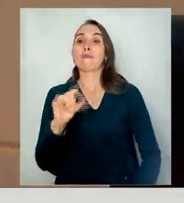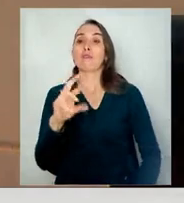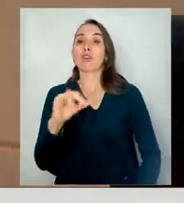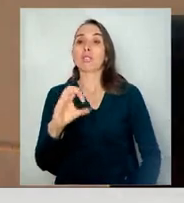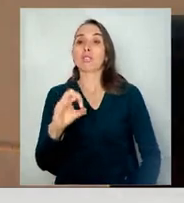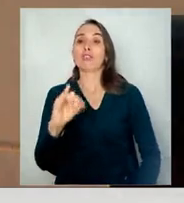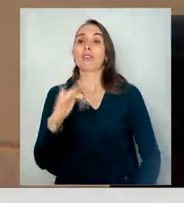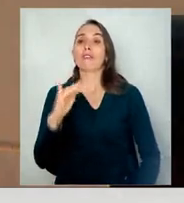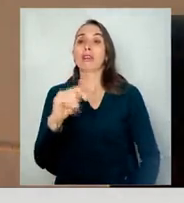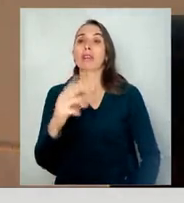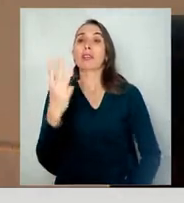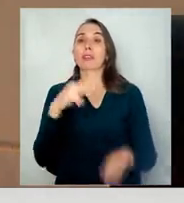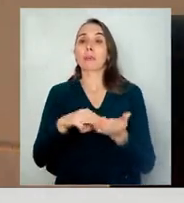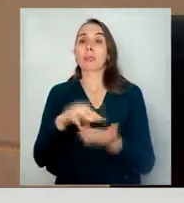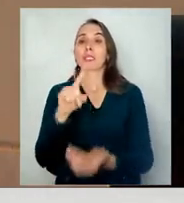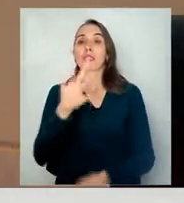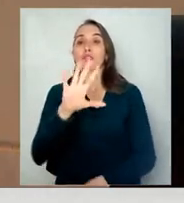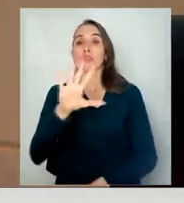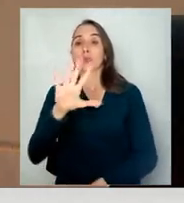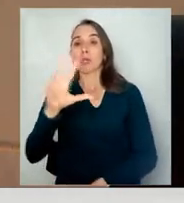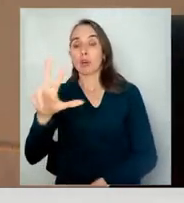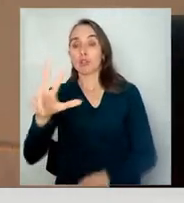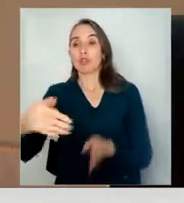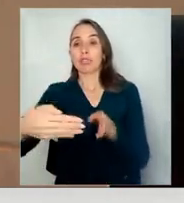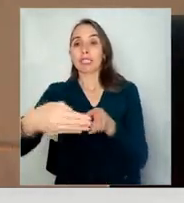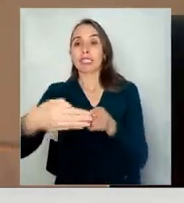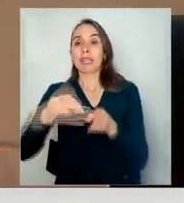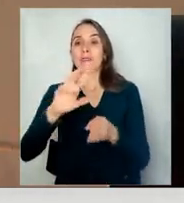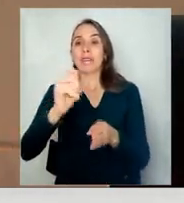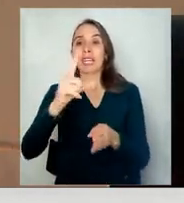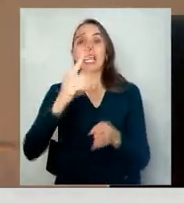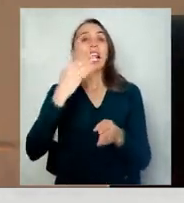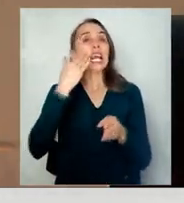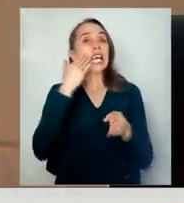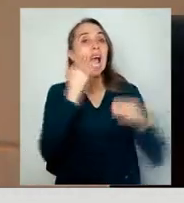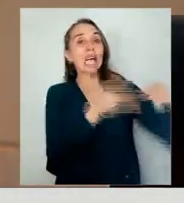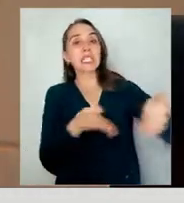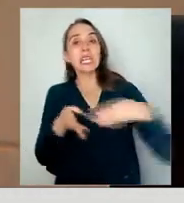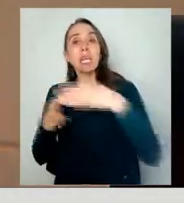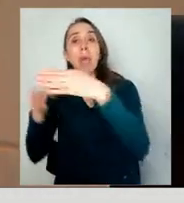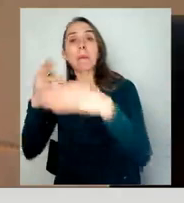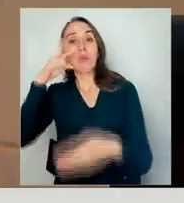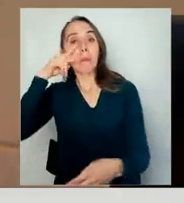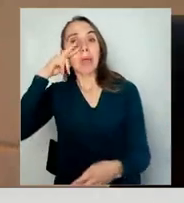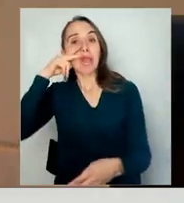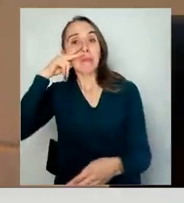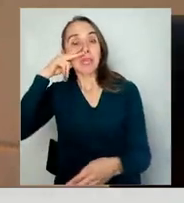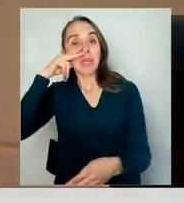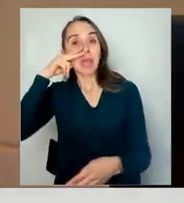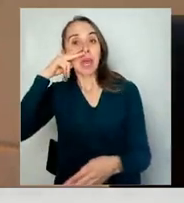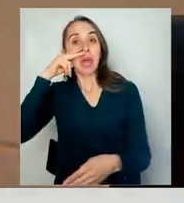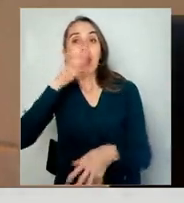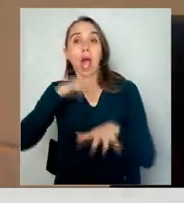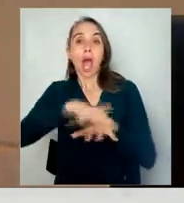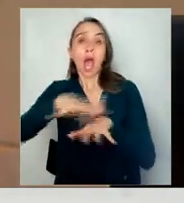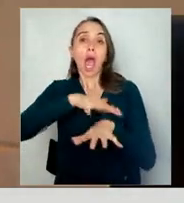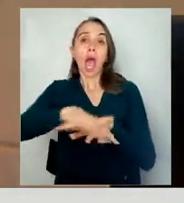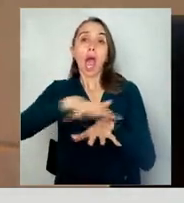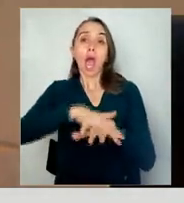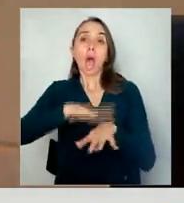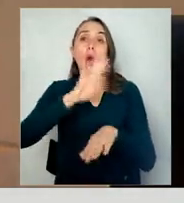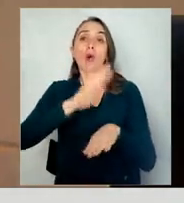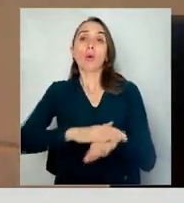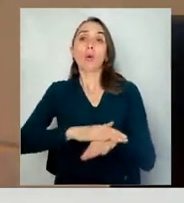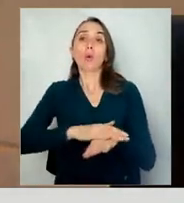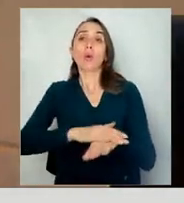esquina alberg esto es casi llegar a camino melipilla y Lamentablemente Está inundado por causa de los recolectores